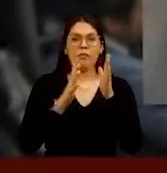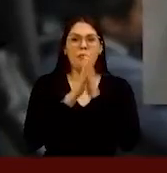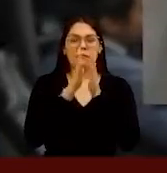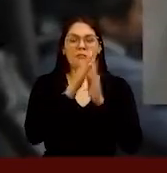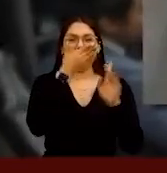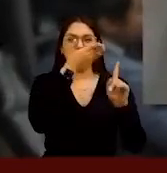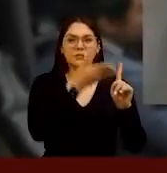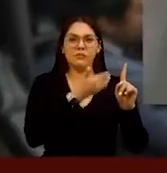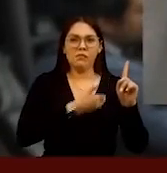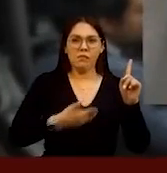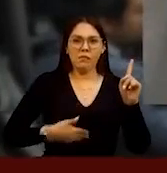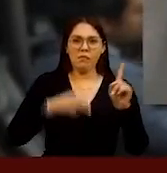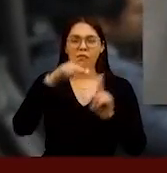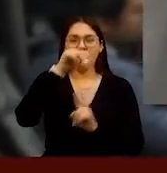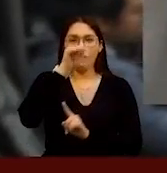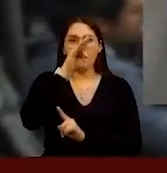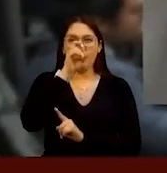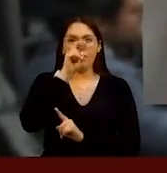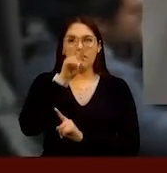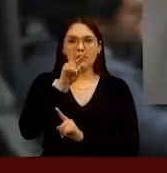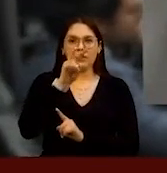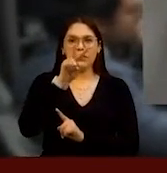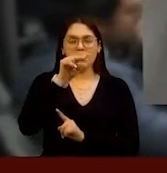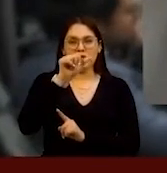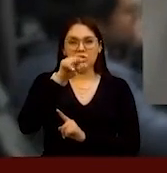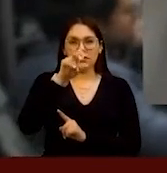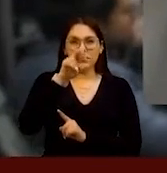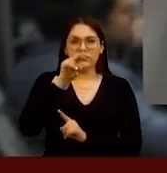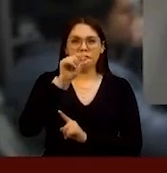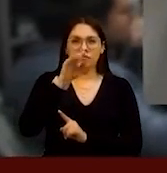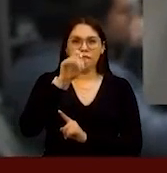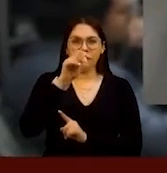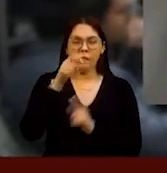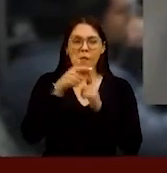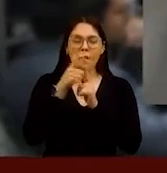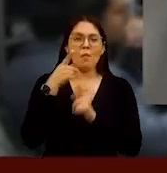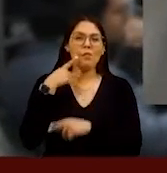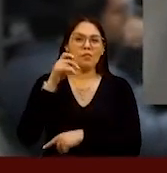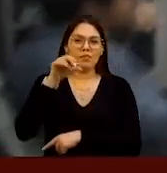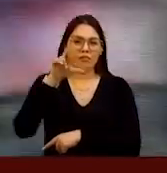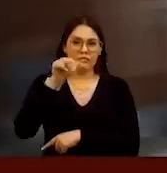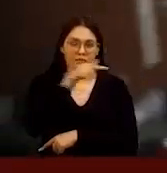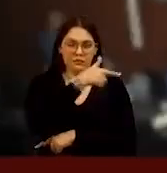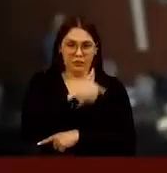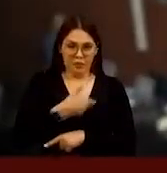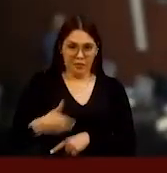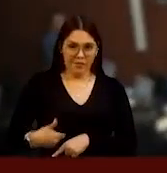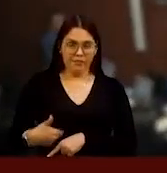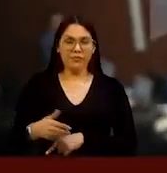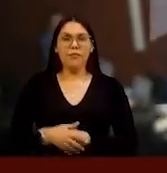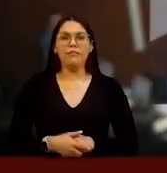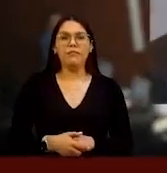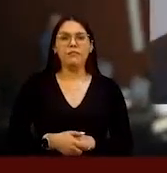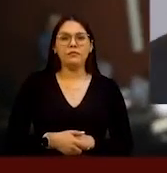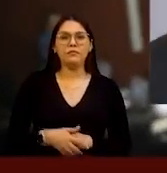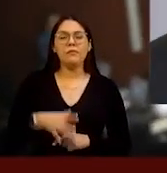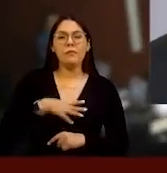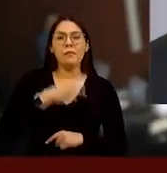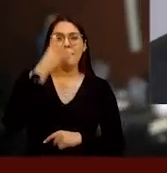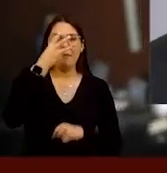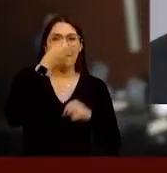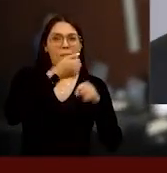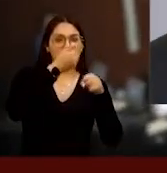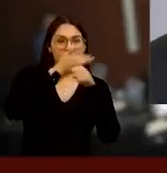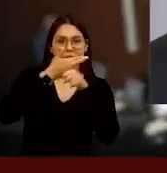presidida por el senador Nabor Alberto Rojas Mancera del Grupo Parlamentario de Morena. Estará conformada también por tres